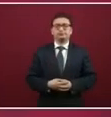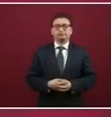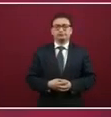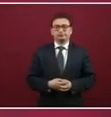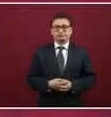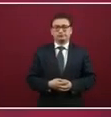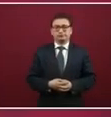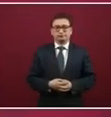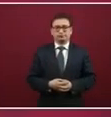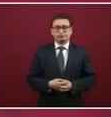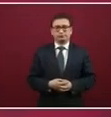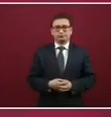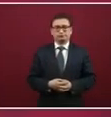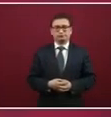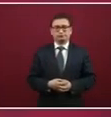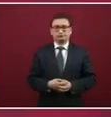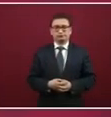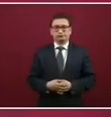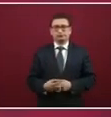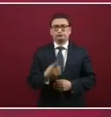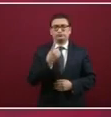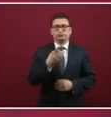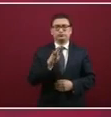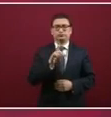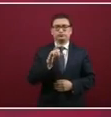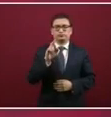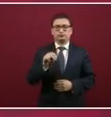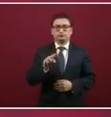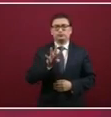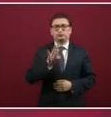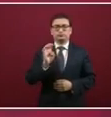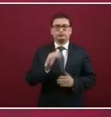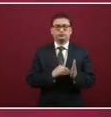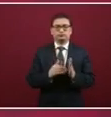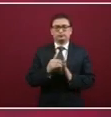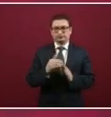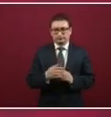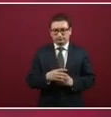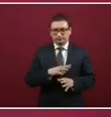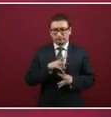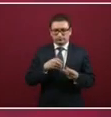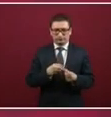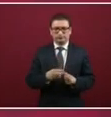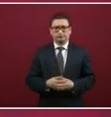Términos muy generales, 1.400.000 y llevamos ejercidos